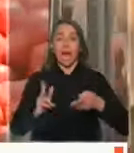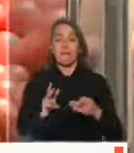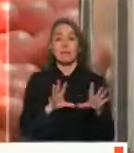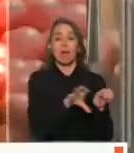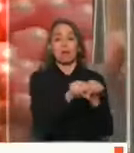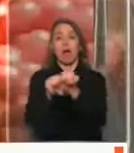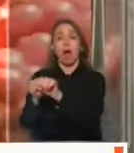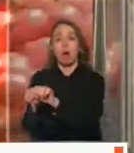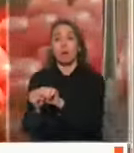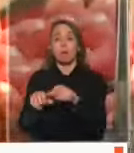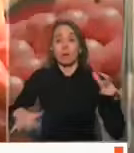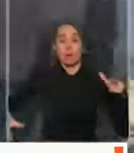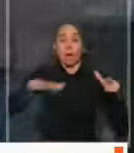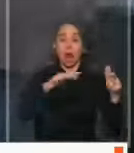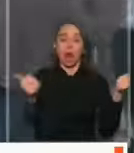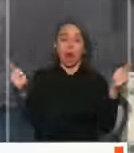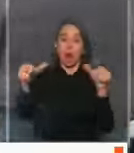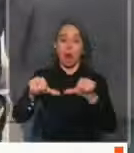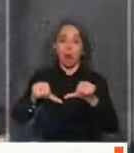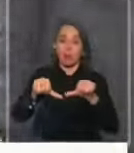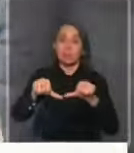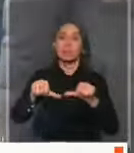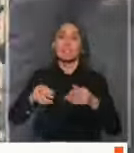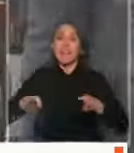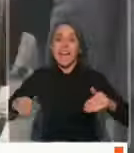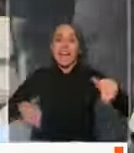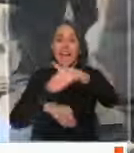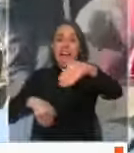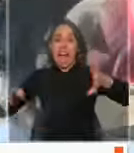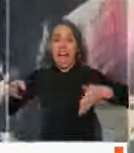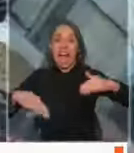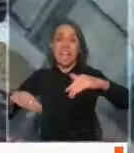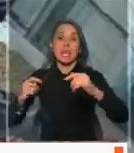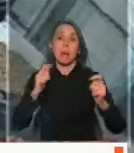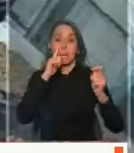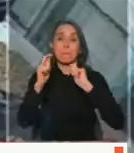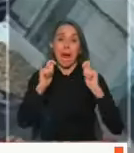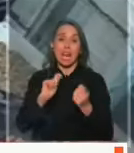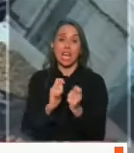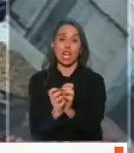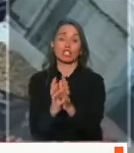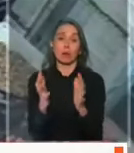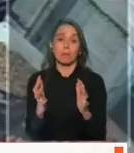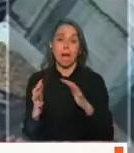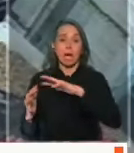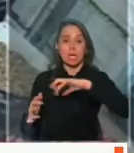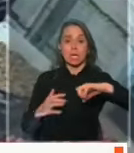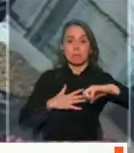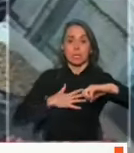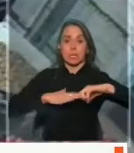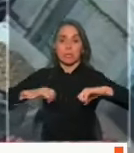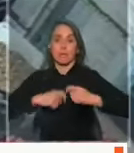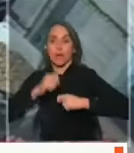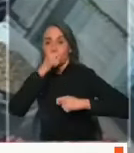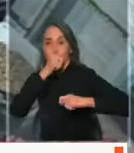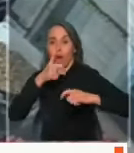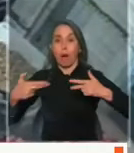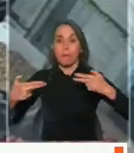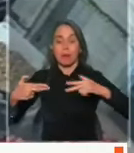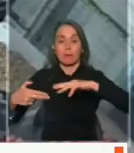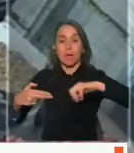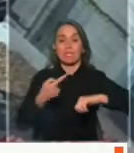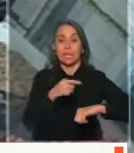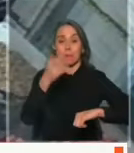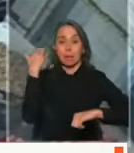se ha deteriorado. Los alrededores se han vuelto cada vez más peligrosos. La disputa por territorio la semana pasada dejó